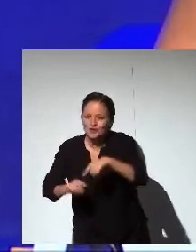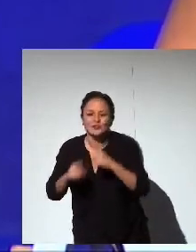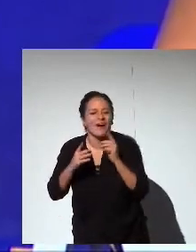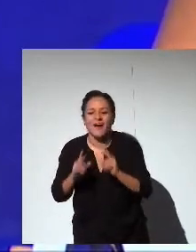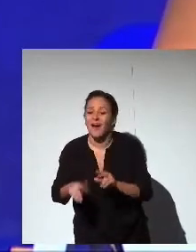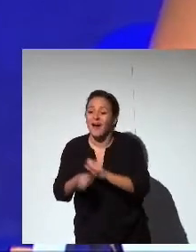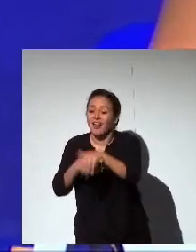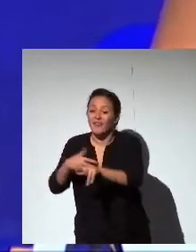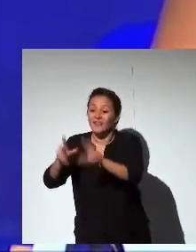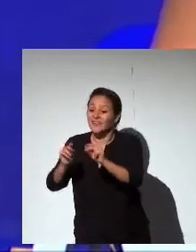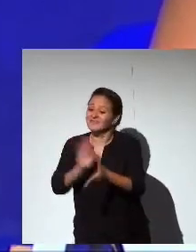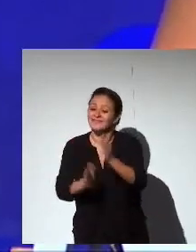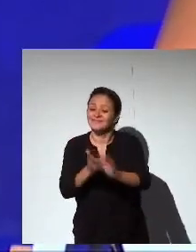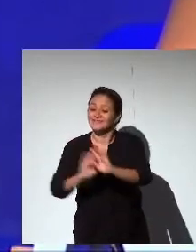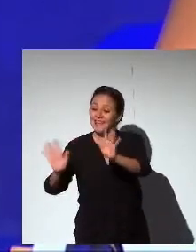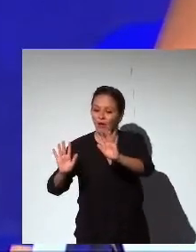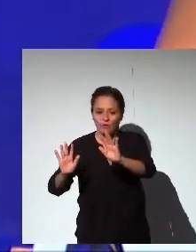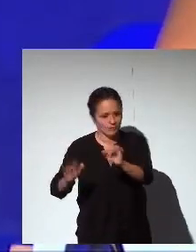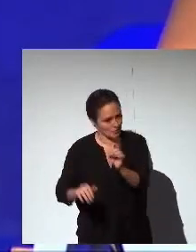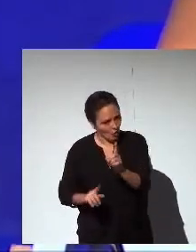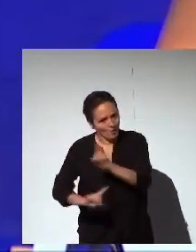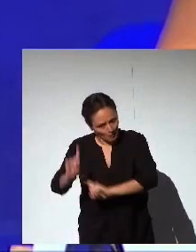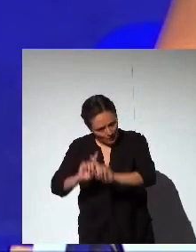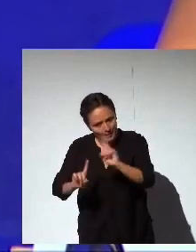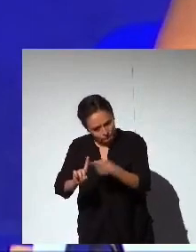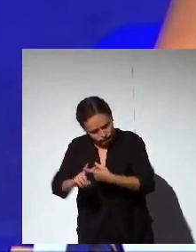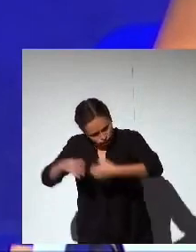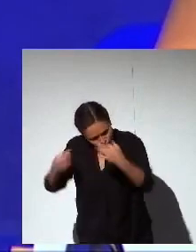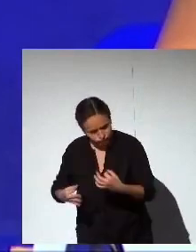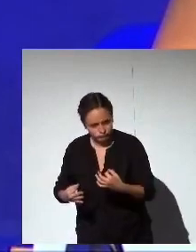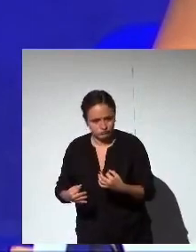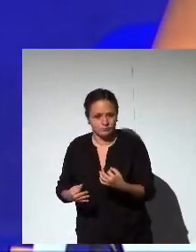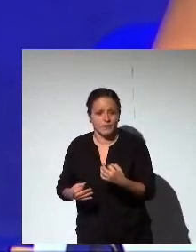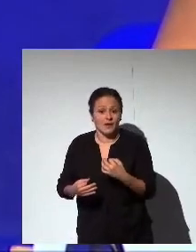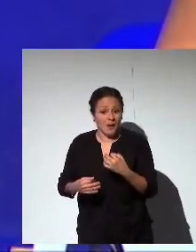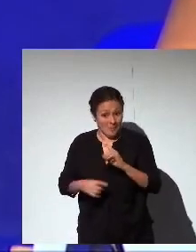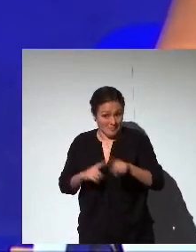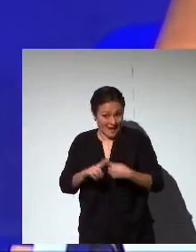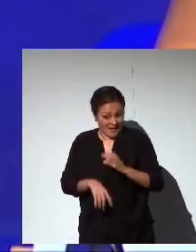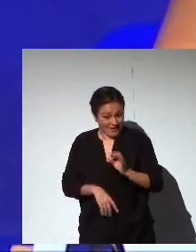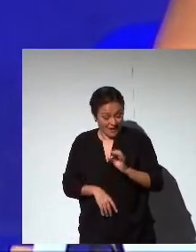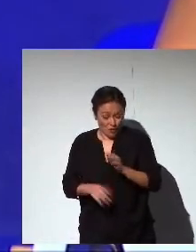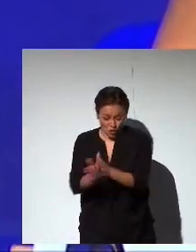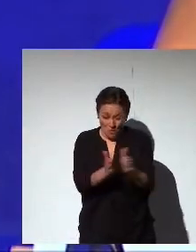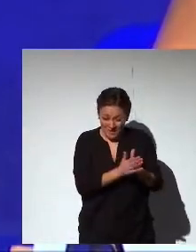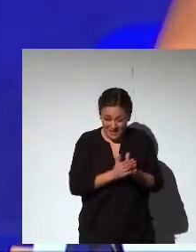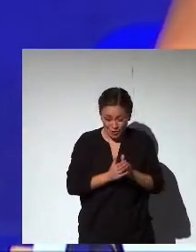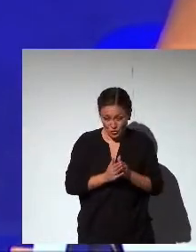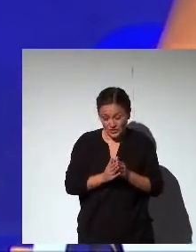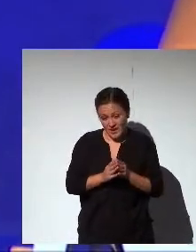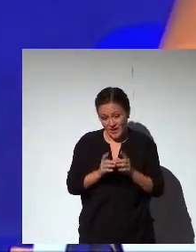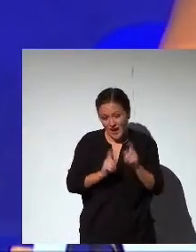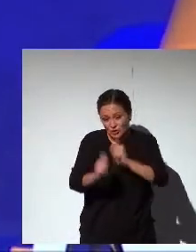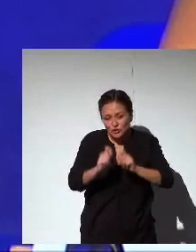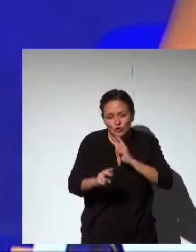Palma hasta que no se solucione el problema. Pero también es verdad, y después lo van a comentar los compañeros de Revivir el Valle, en aquel momento, cuando